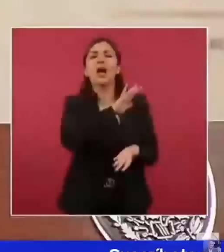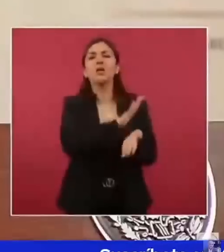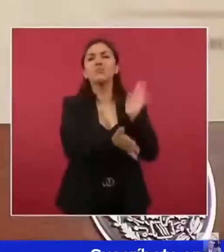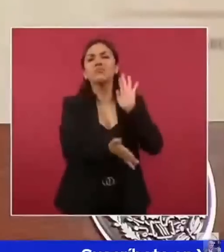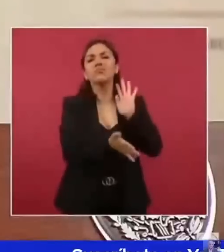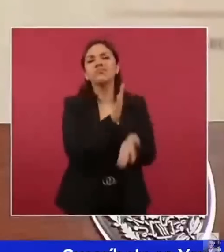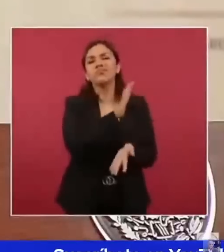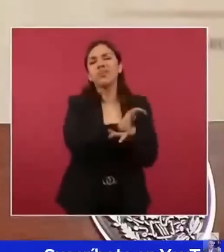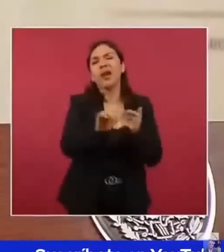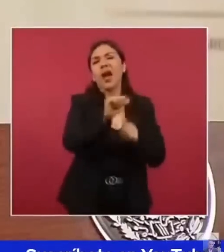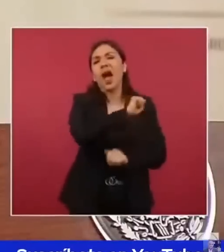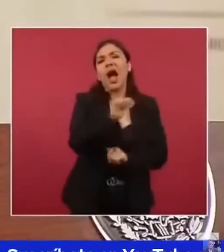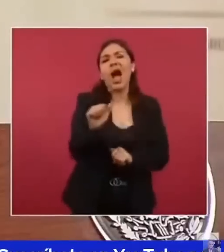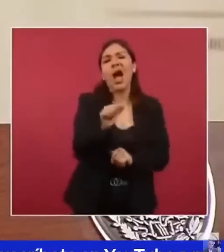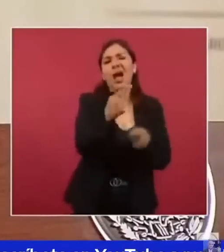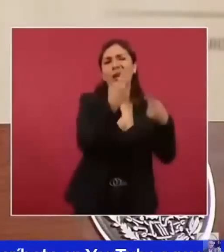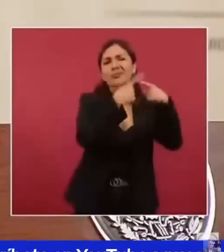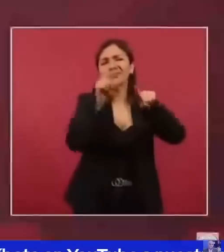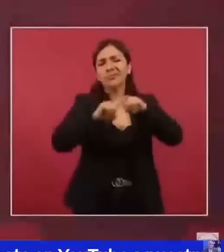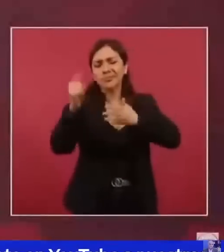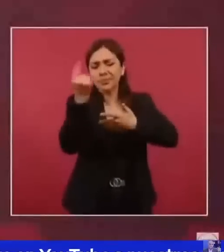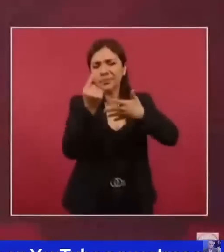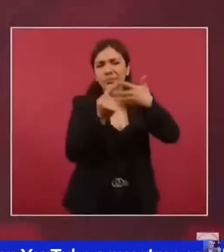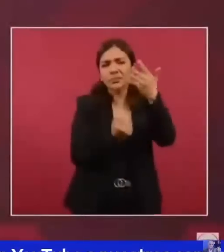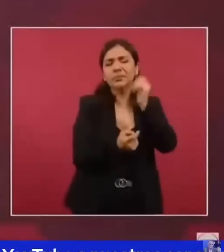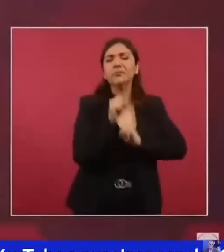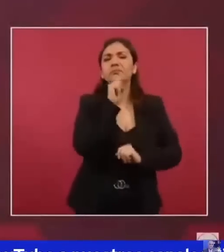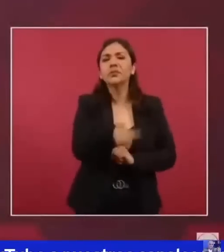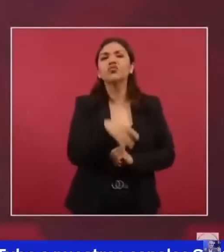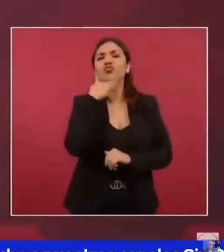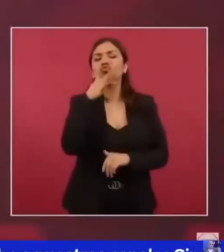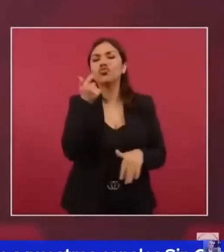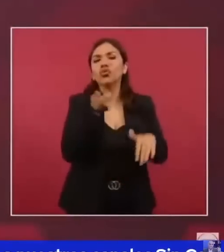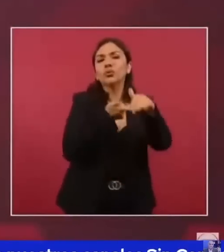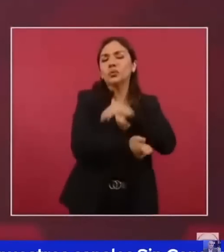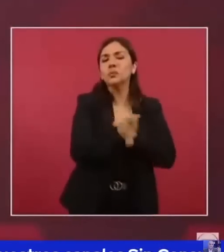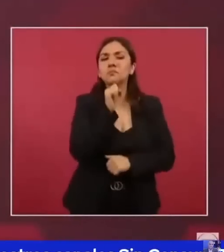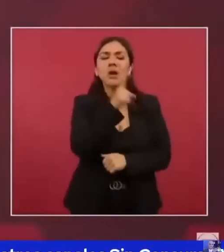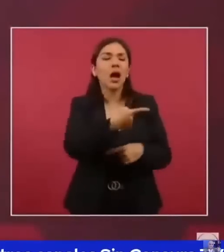en todos estos actos de corrupción.